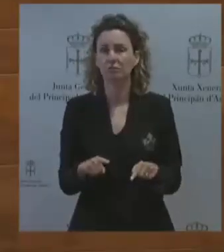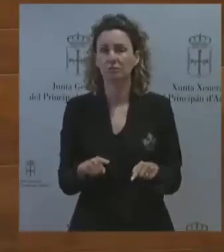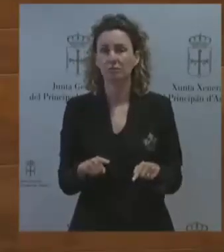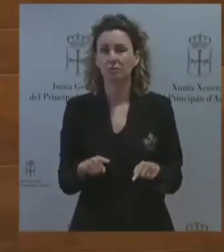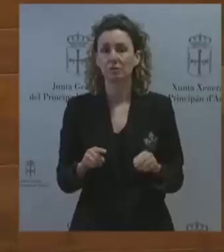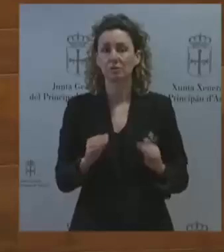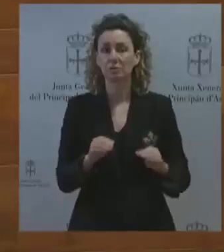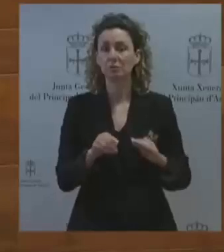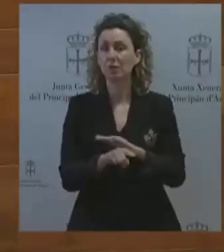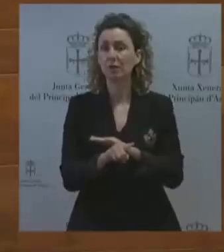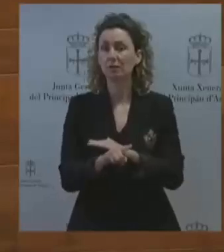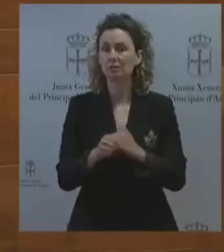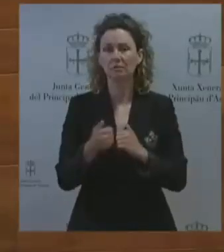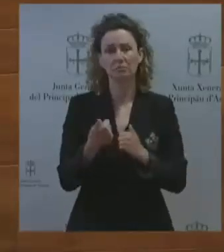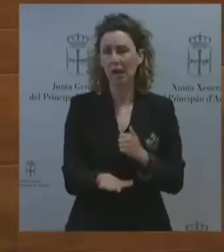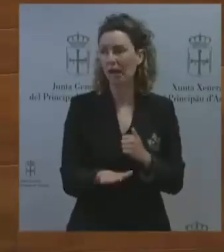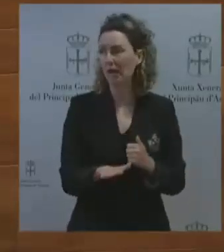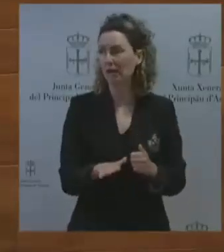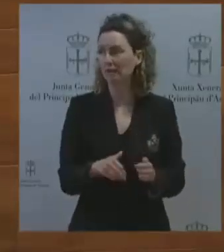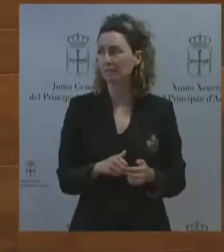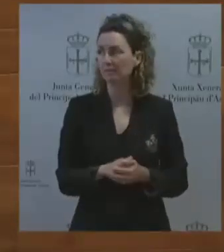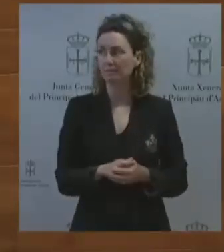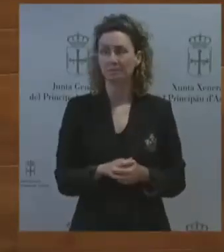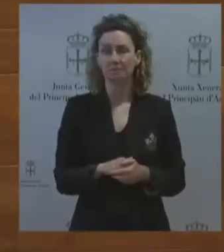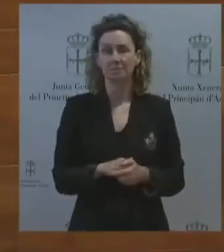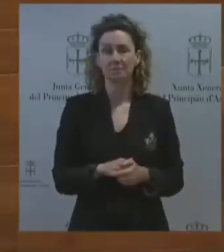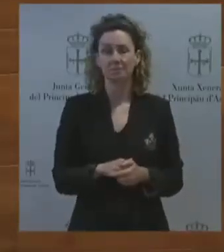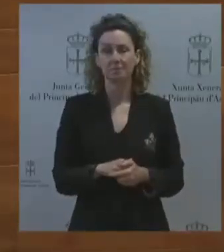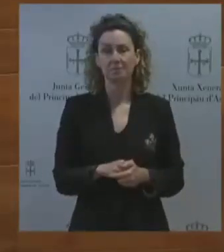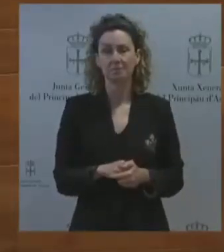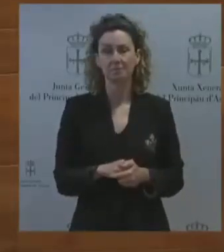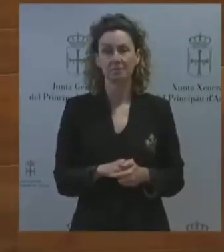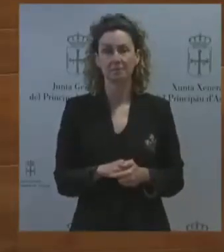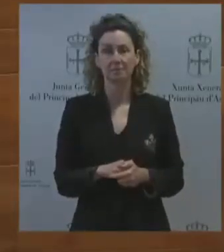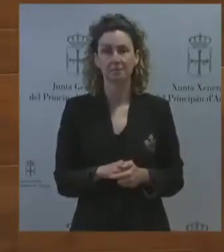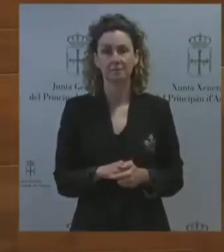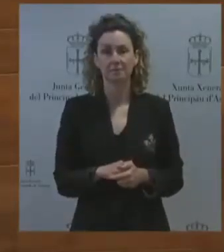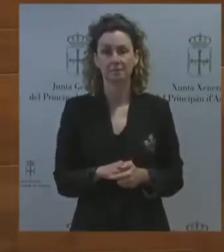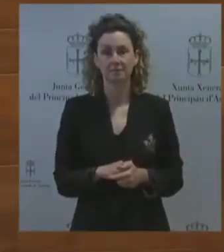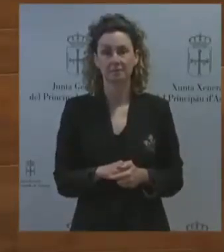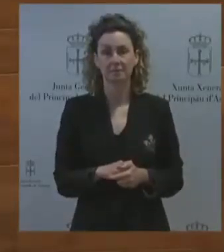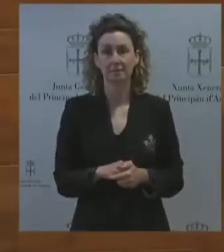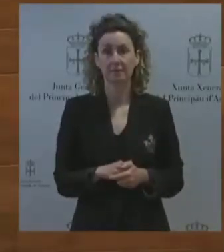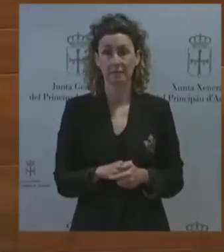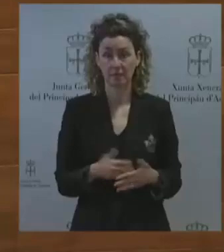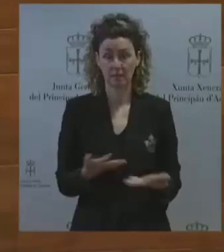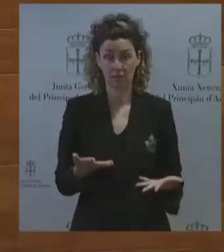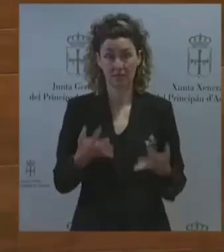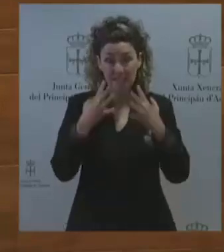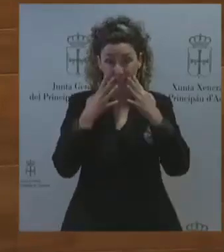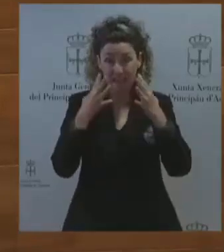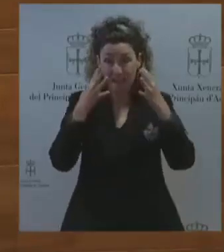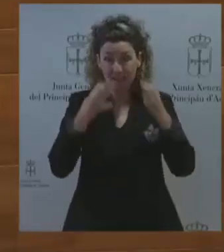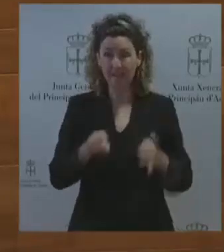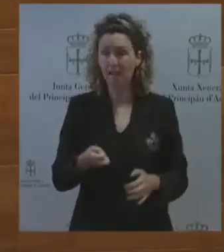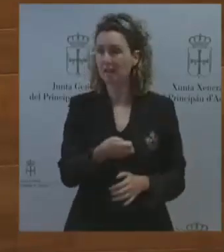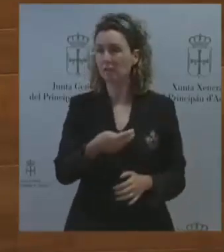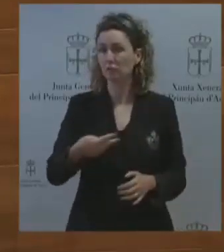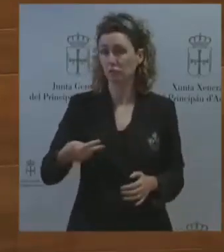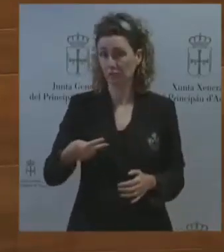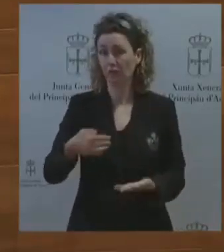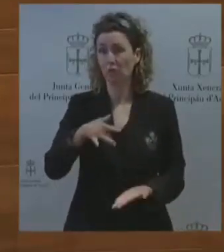se nos presentan en Asturias. El resultado: si se da un paso por las cuencas mineras, y usted es de allí,